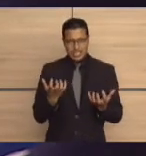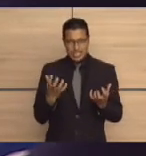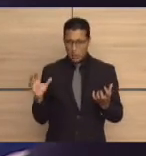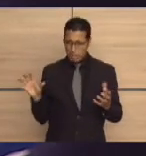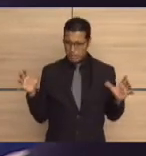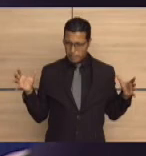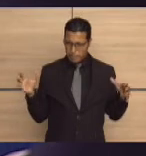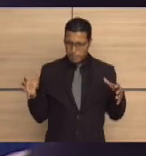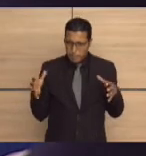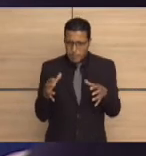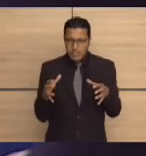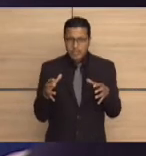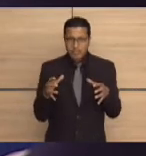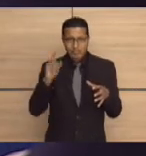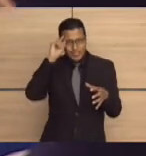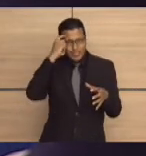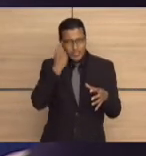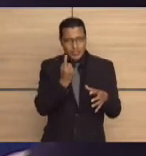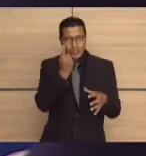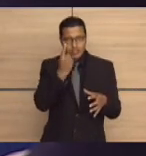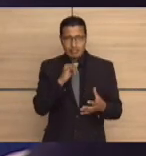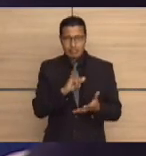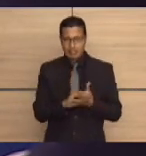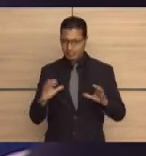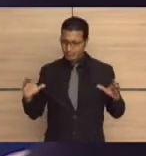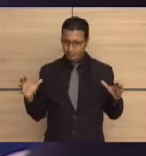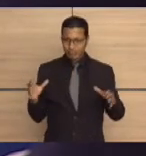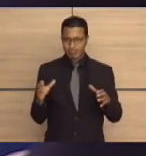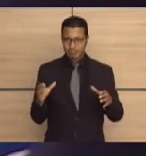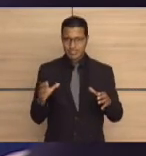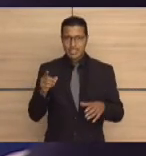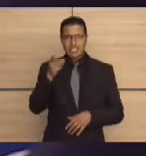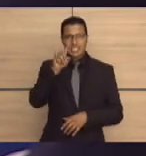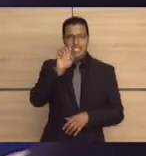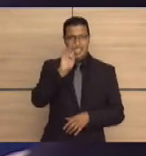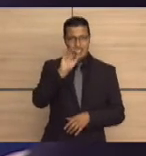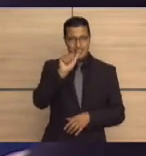esa región del Cañón del Cauca a esa gobernación de Sebastián de Belalcázar.